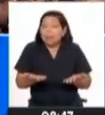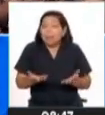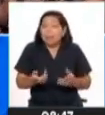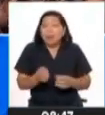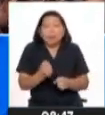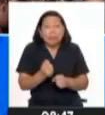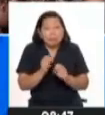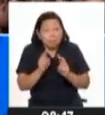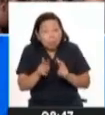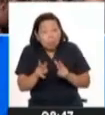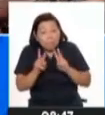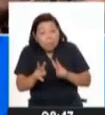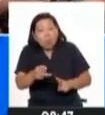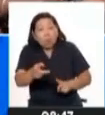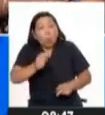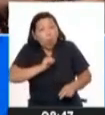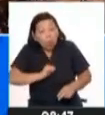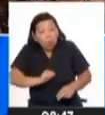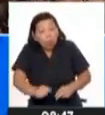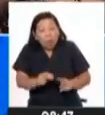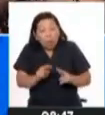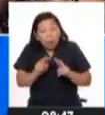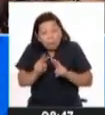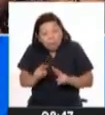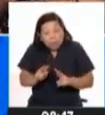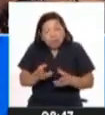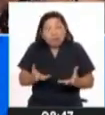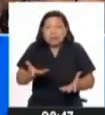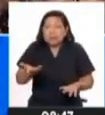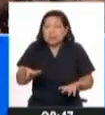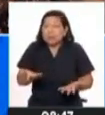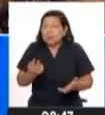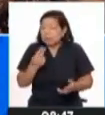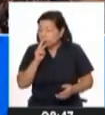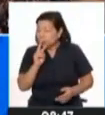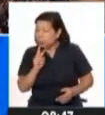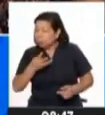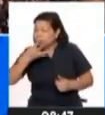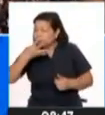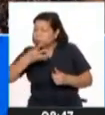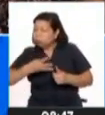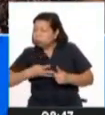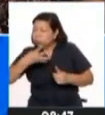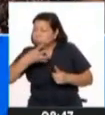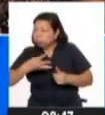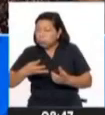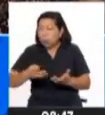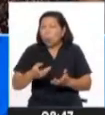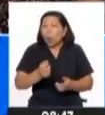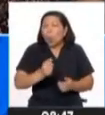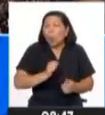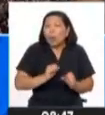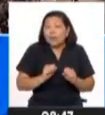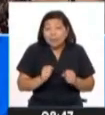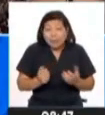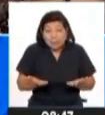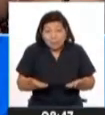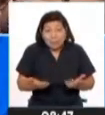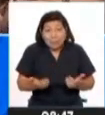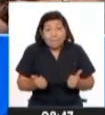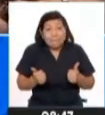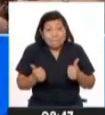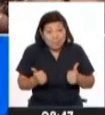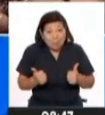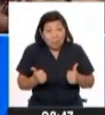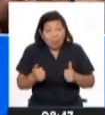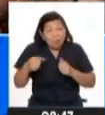actividad, estemos atentos a cualquier tipo de expresión, signo, para comenzar a visualizar si esto es algo